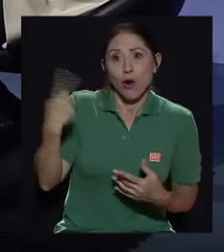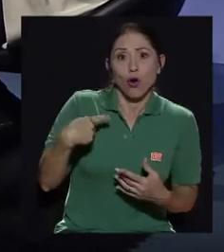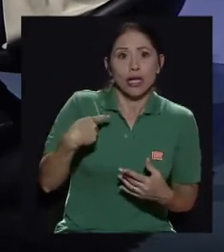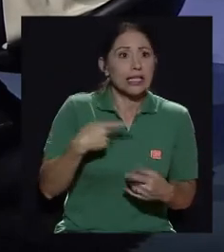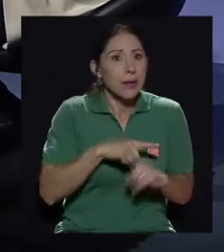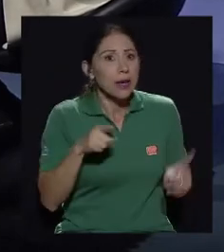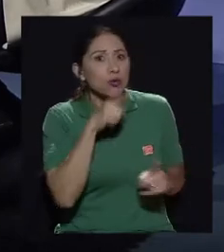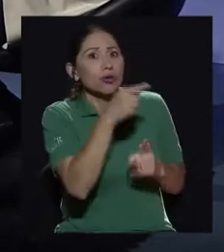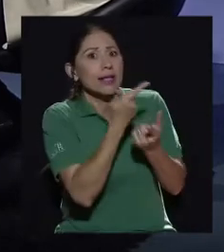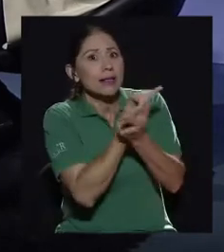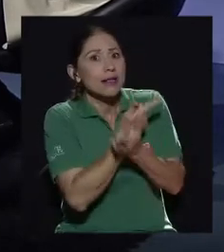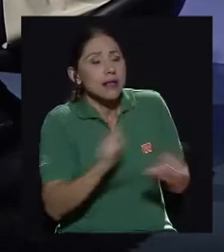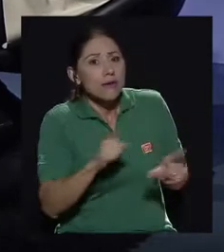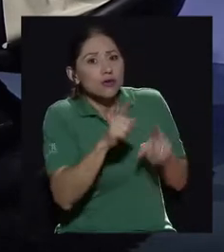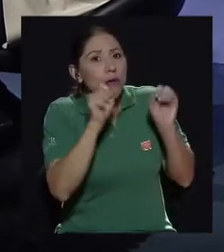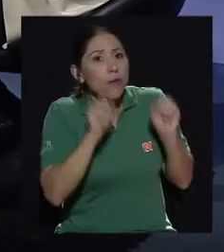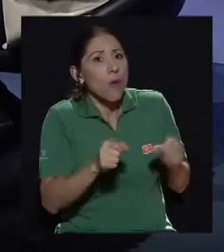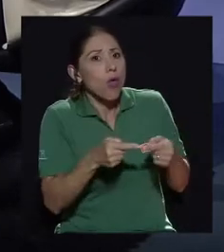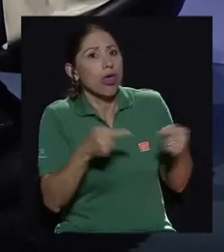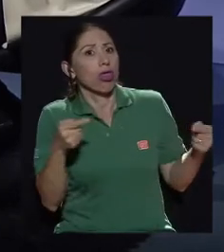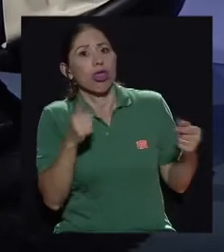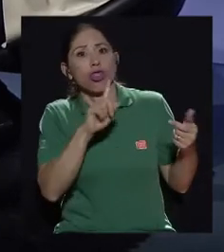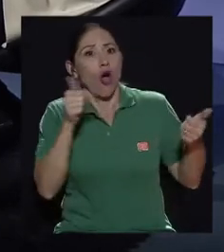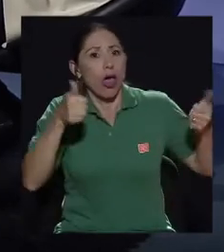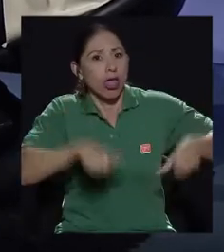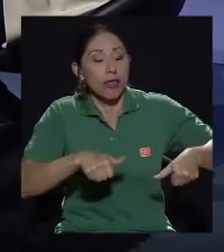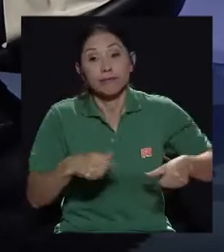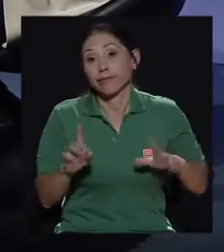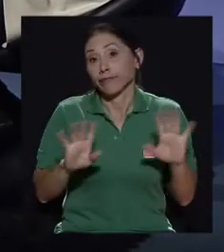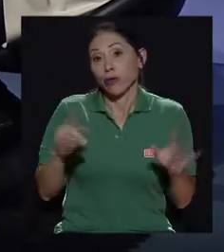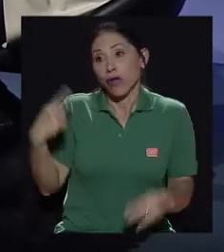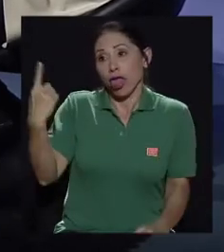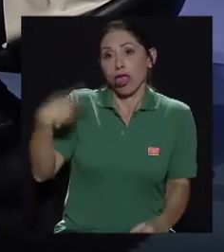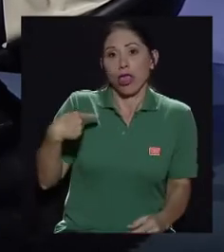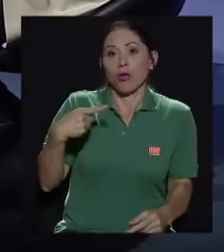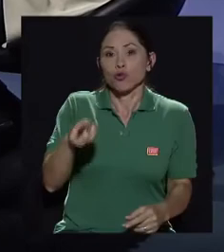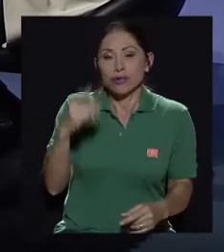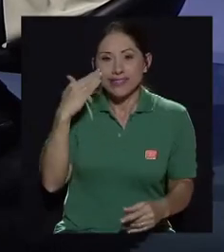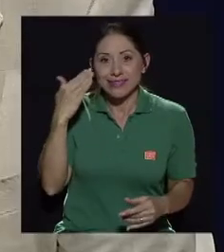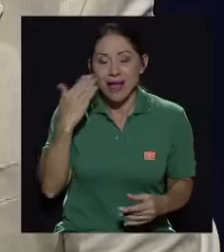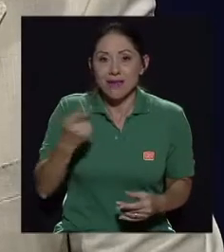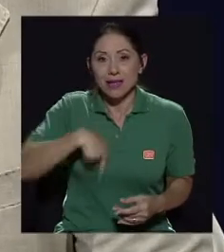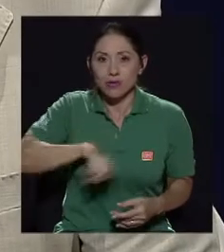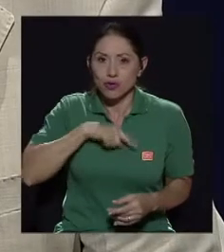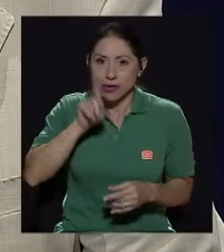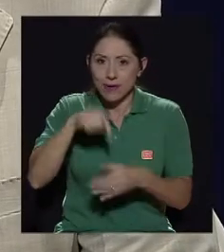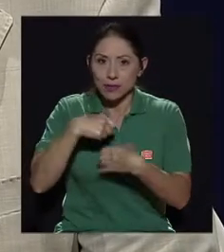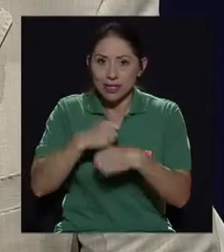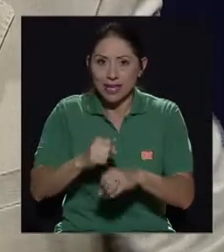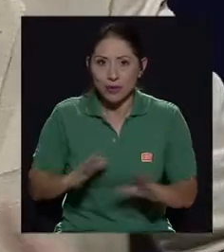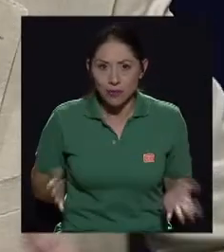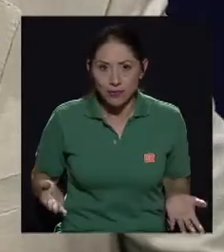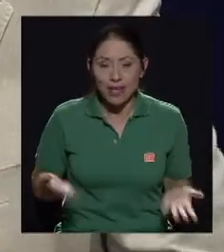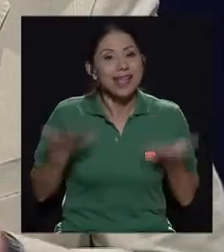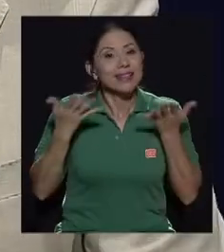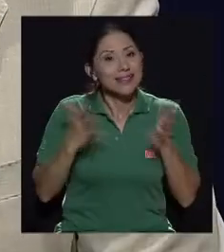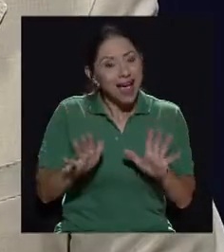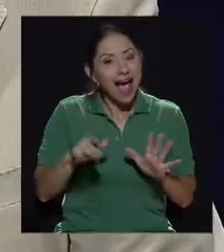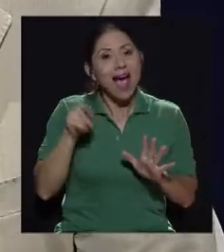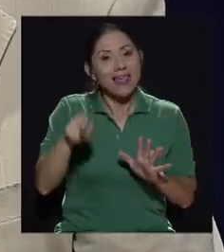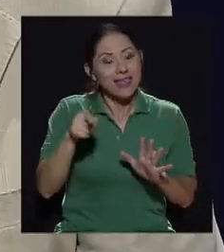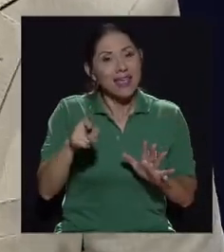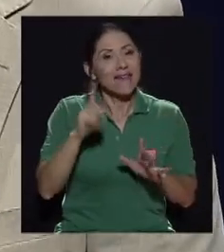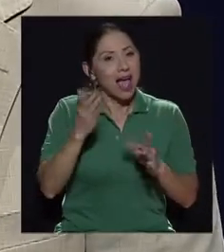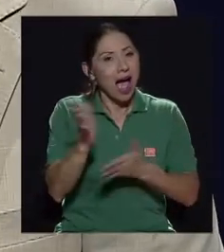pudiste haberte opuesto a hacer eso no ejecuta la orden y si no yo recibo órdenes pero sabe que teníamos que hacerlo o sea ya había una